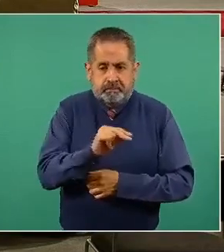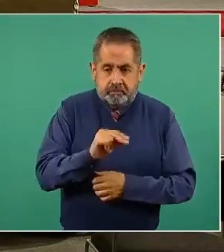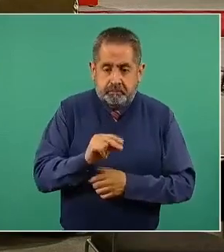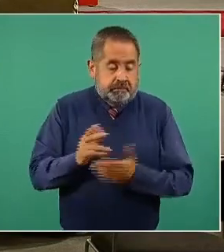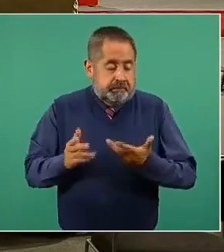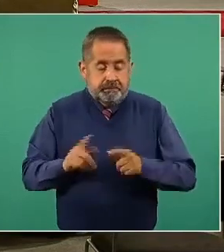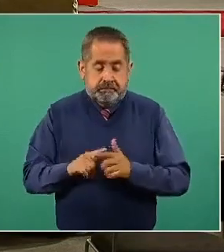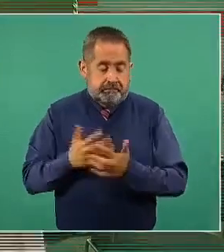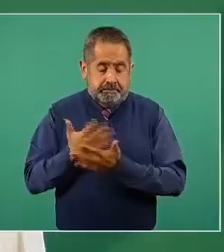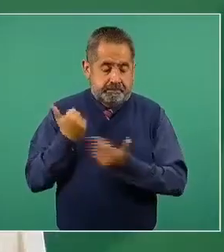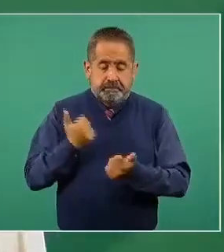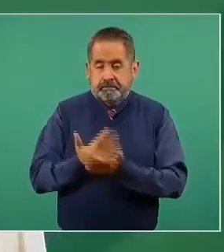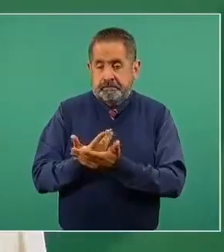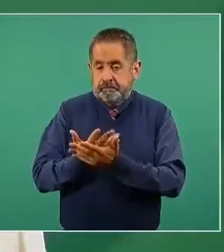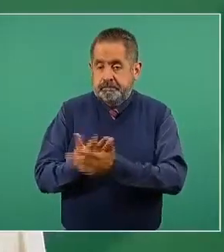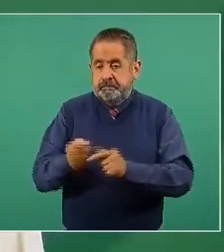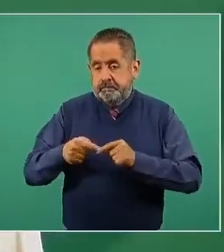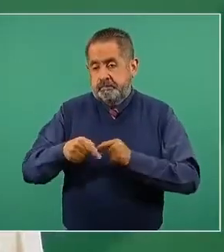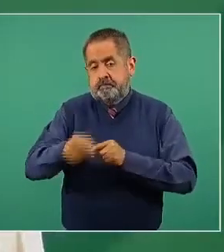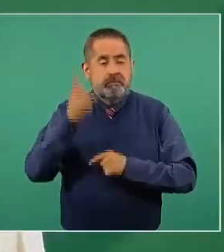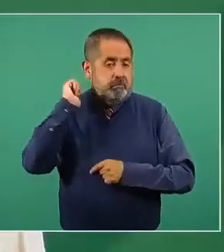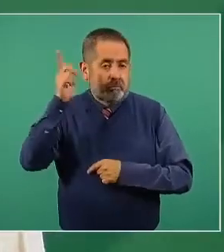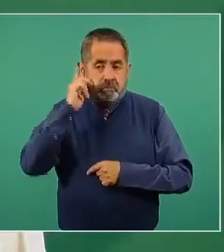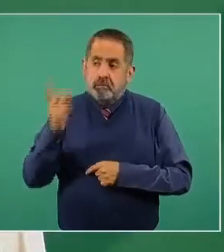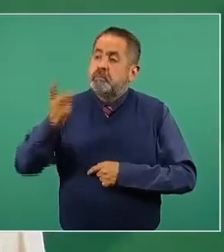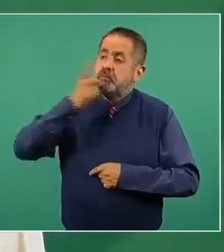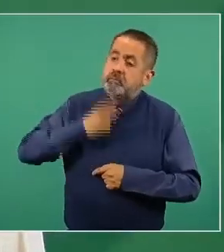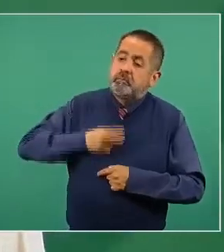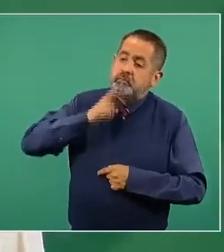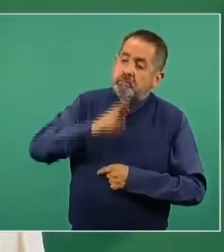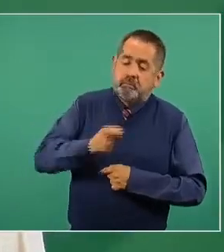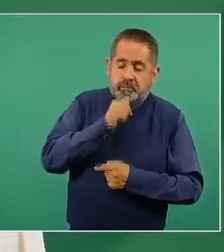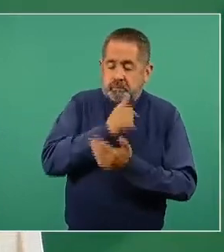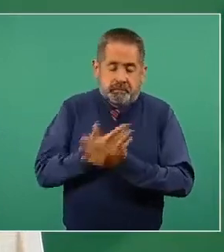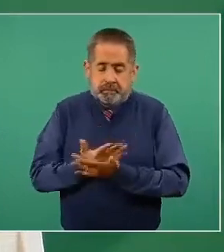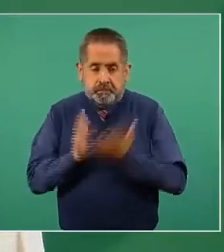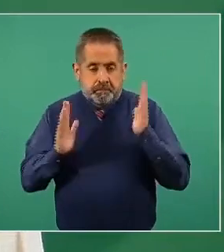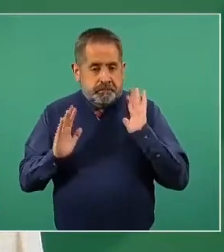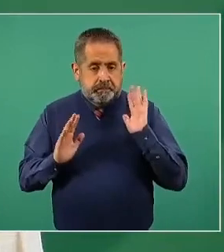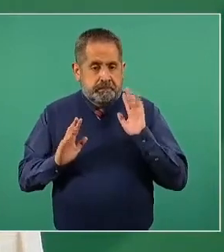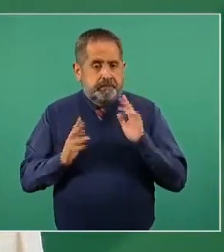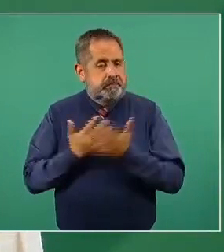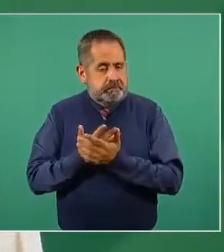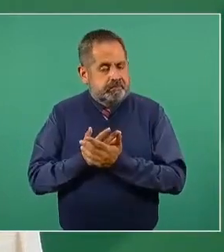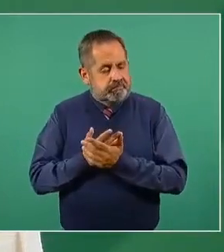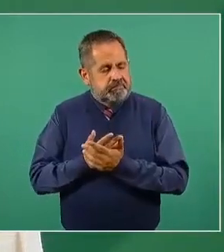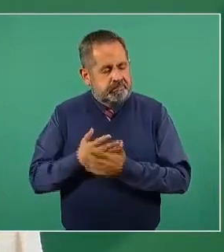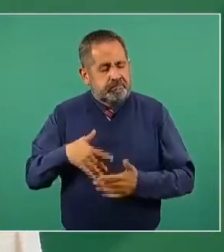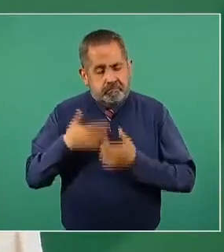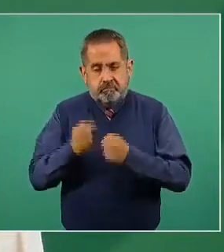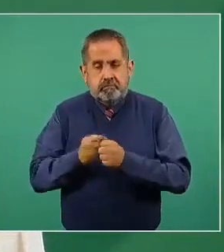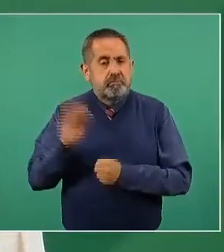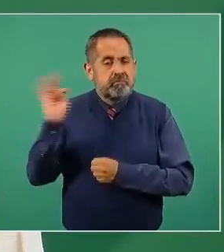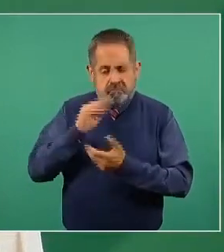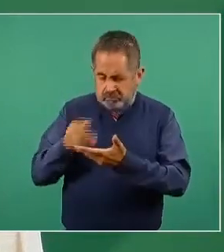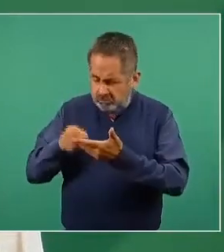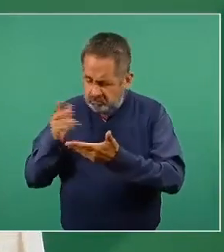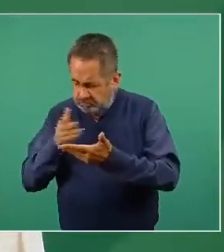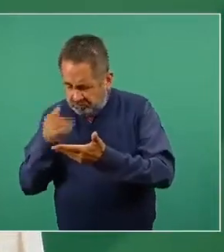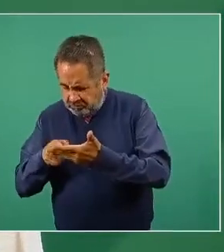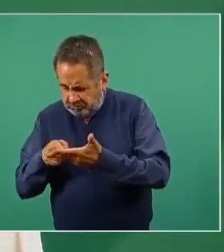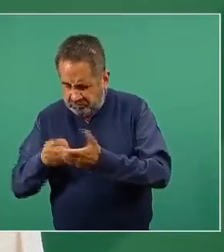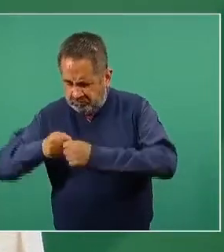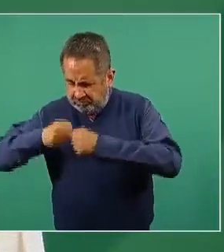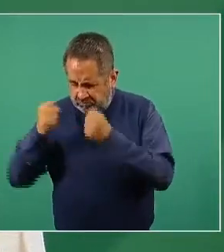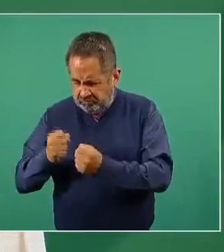esperar un poco, ojalá que pronto ocurra esto y tener la confianza que si la evidencia sugiere